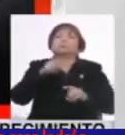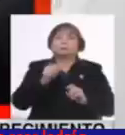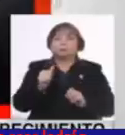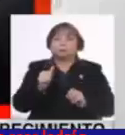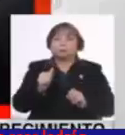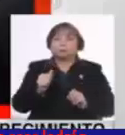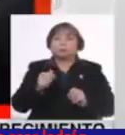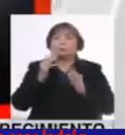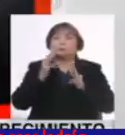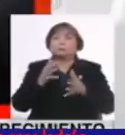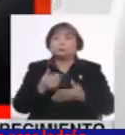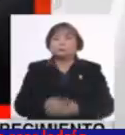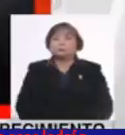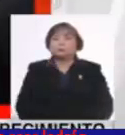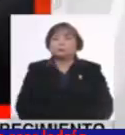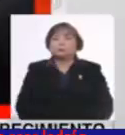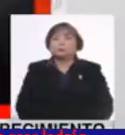ha afectado